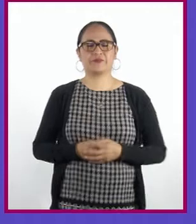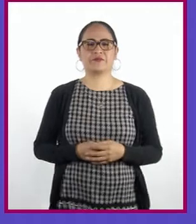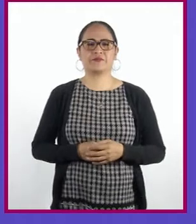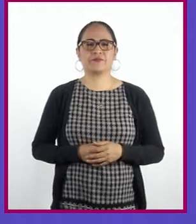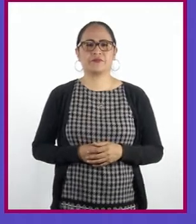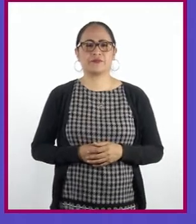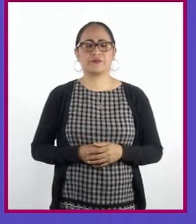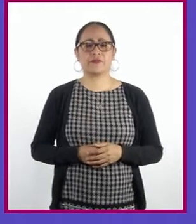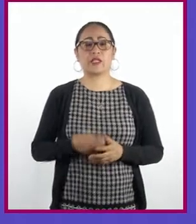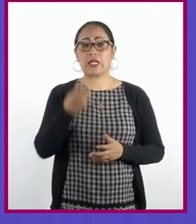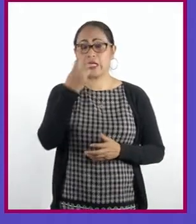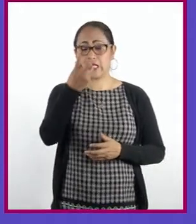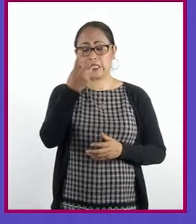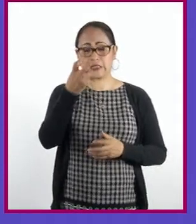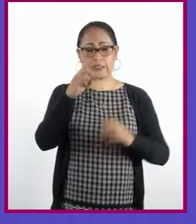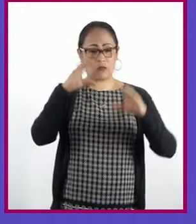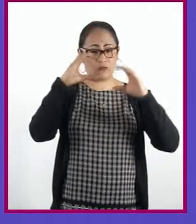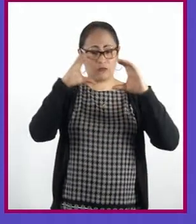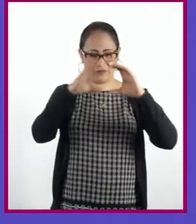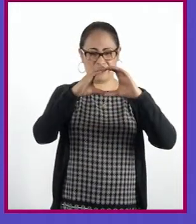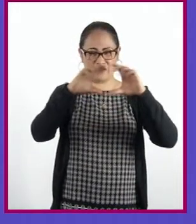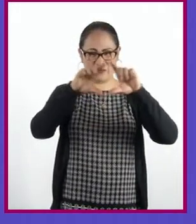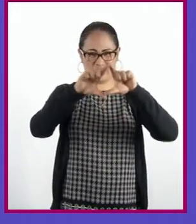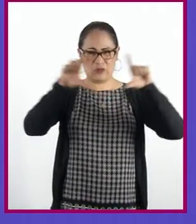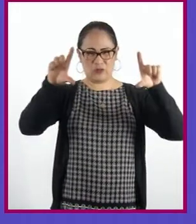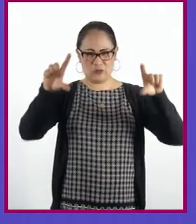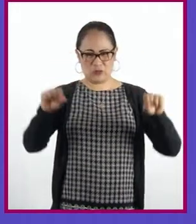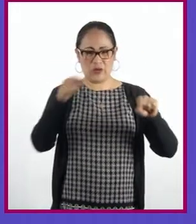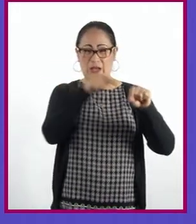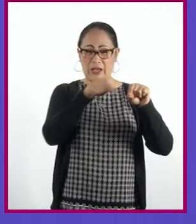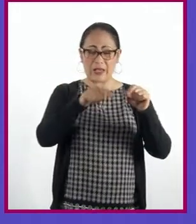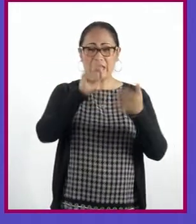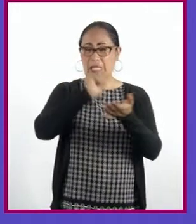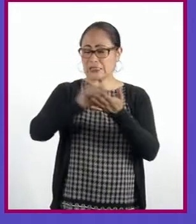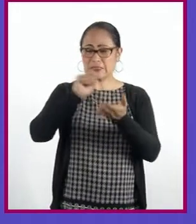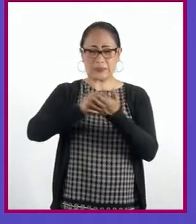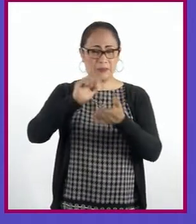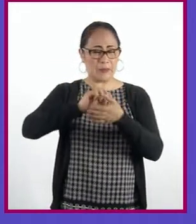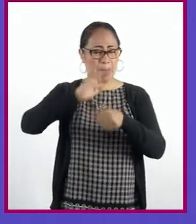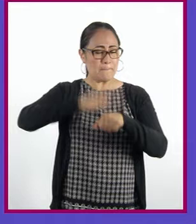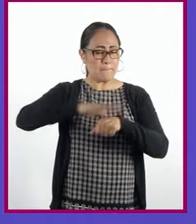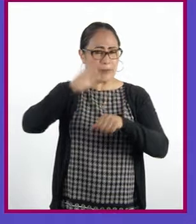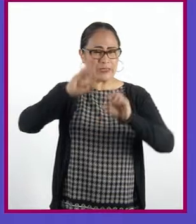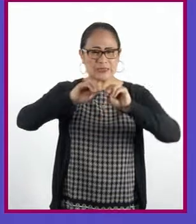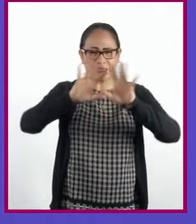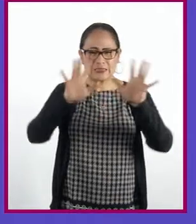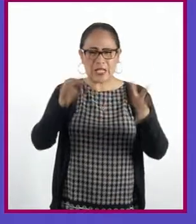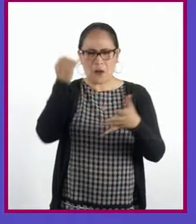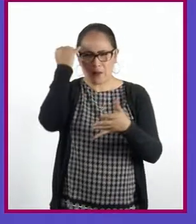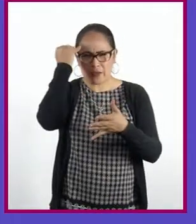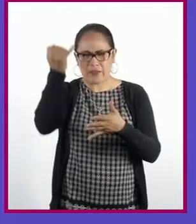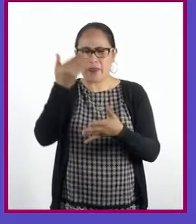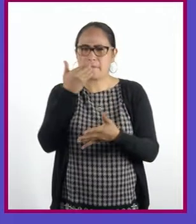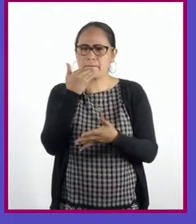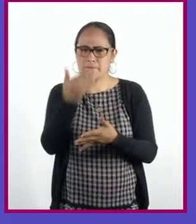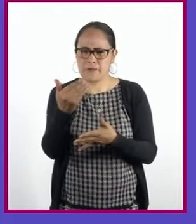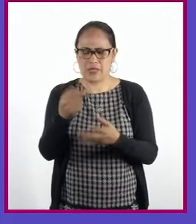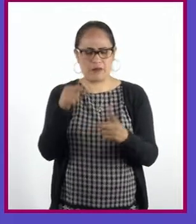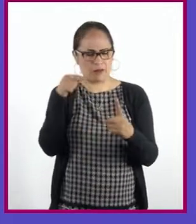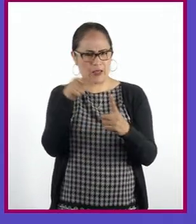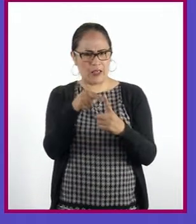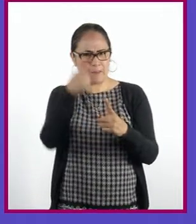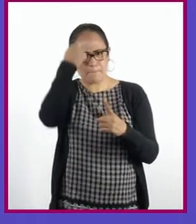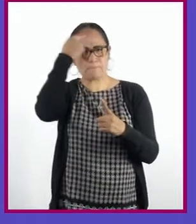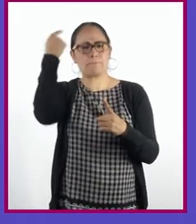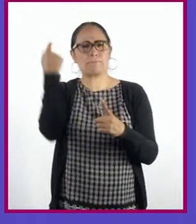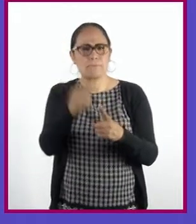es el lugar central donde debemos escribir lo más claro posible nuestra idea, para que quede asentada nuestra intención al